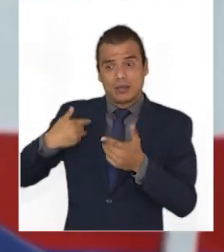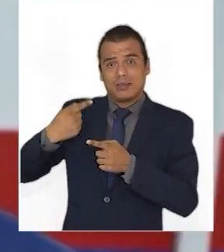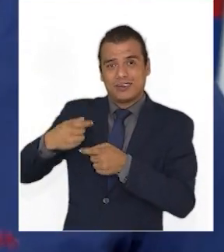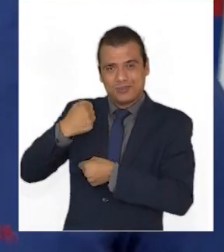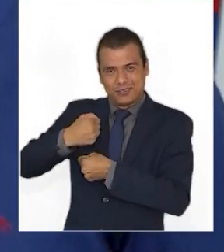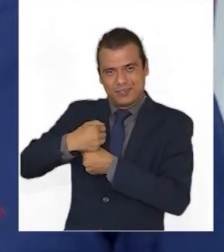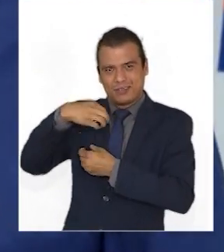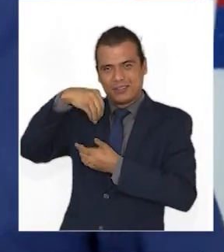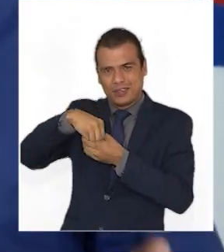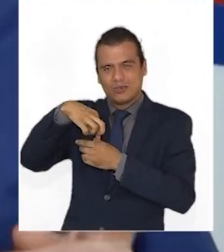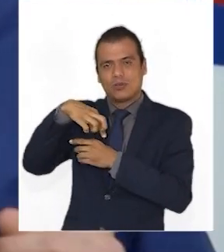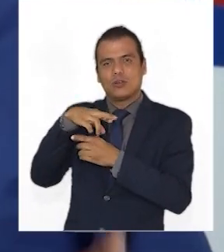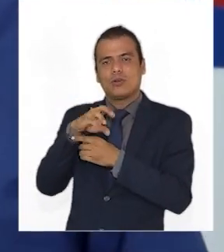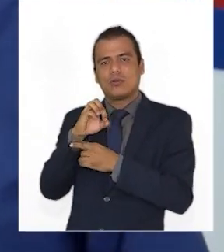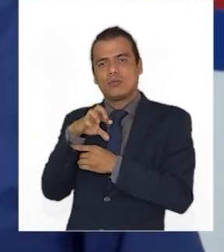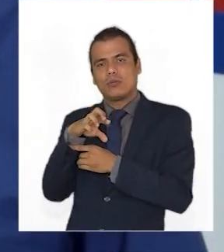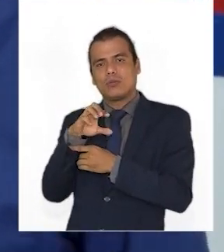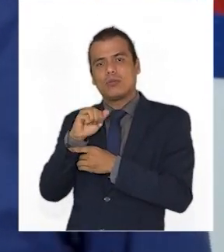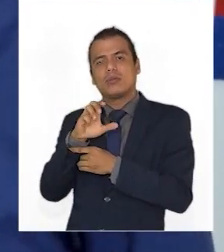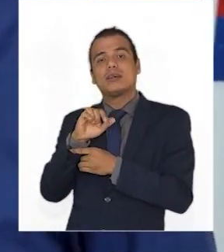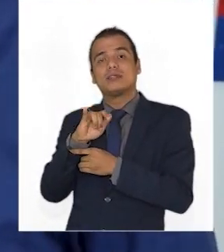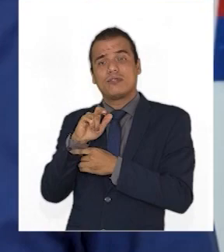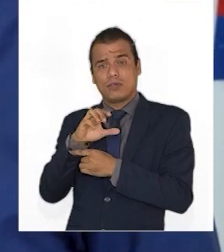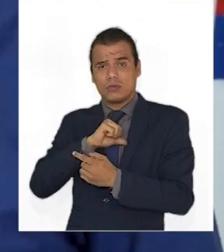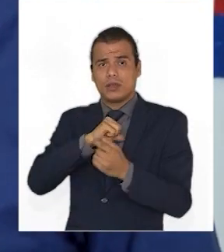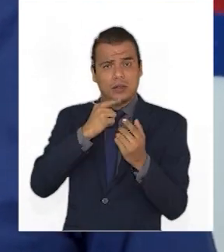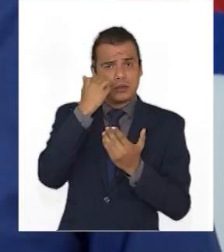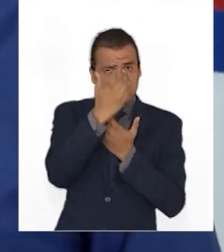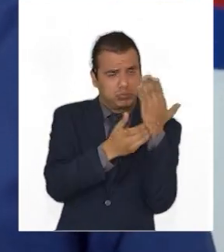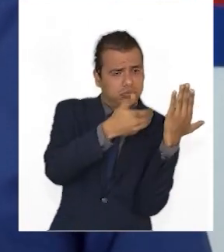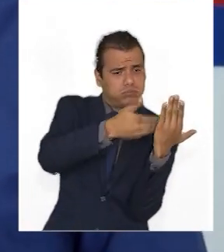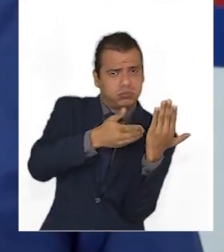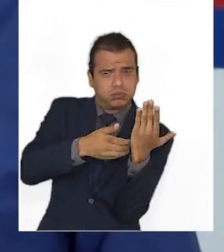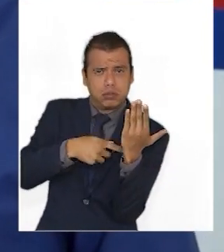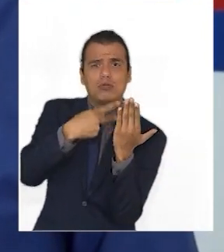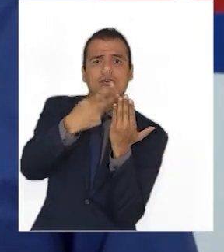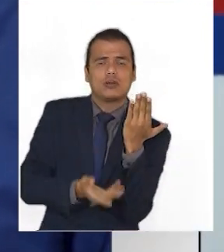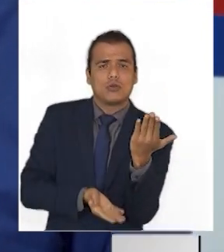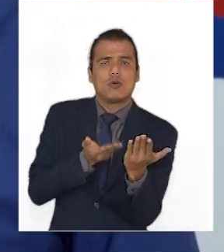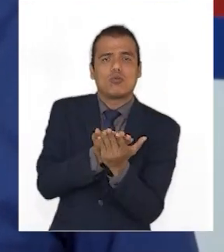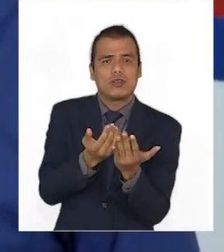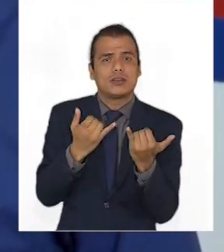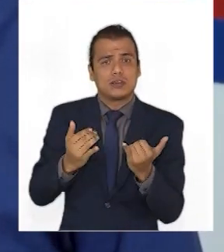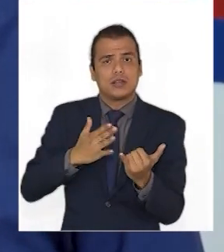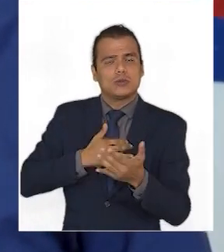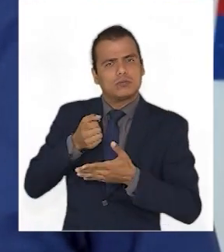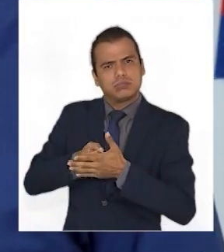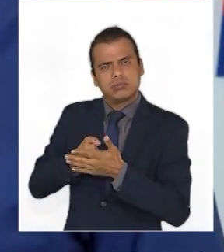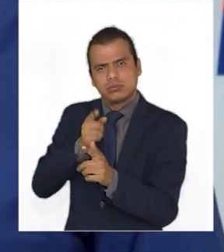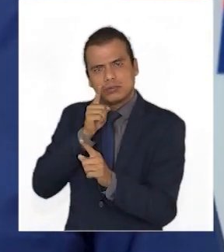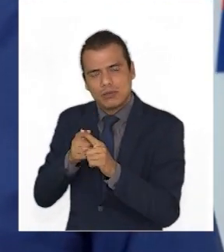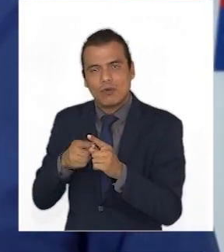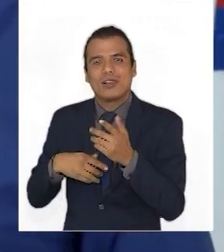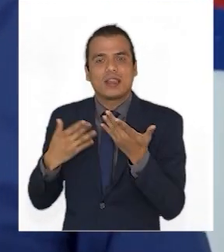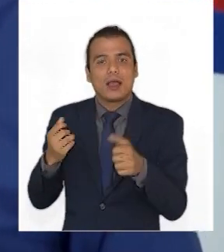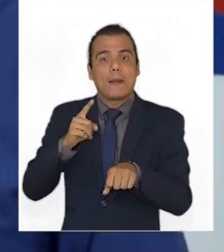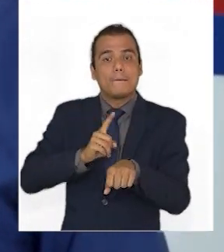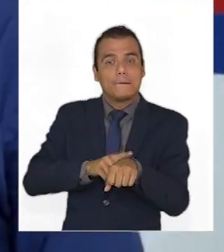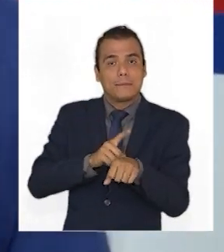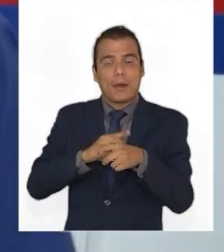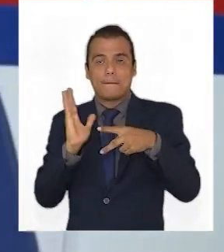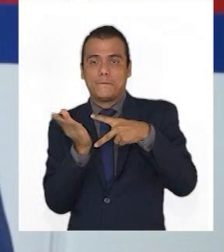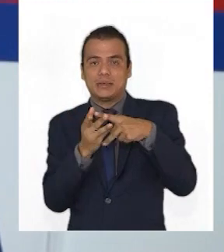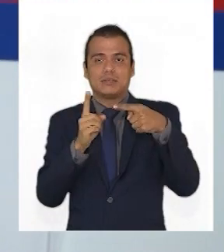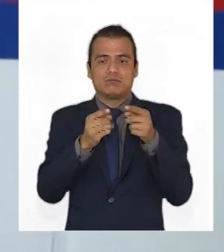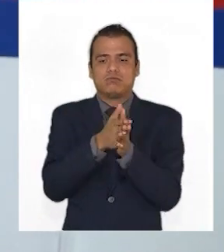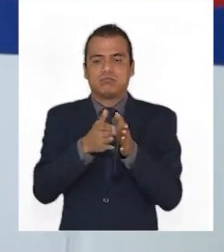lo impulsamos y ya están listos los estudios de factibilidad. Vamos a trabajar para que nuestro gobierno se construya el primer tramo del tren, que es de